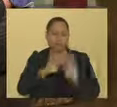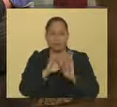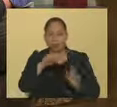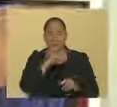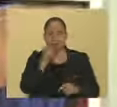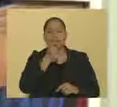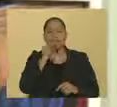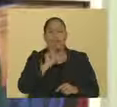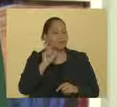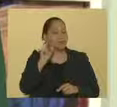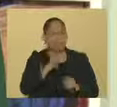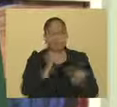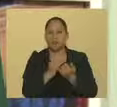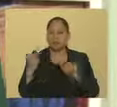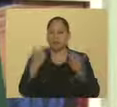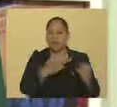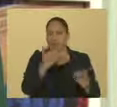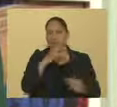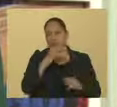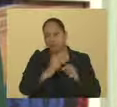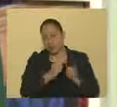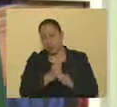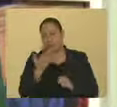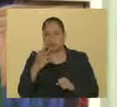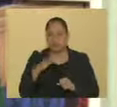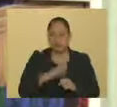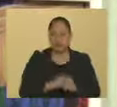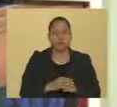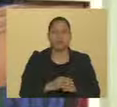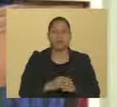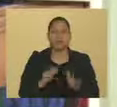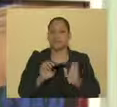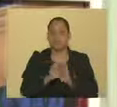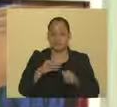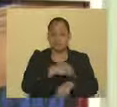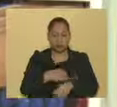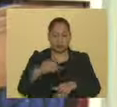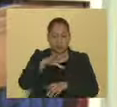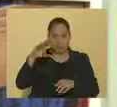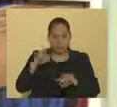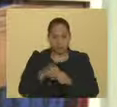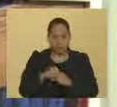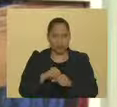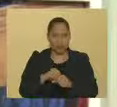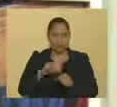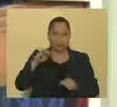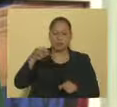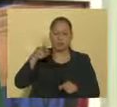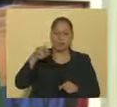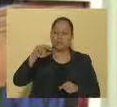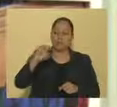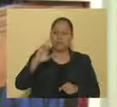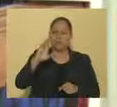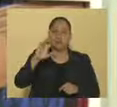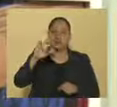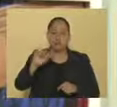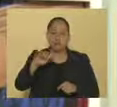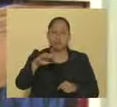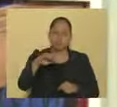10 años. Si toda la familia empezó, por ejemplo, la menarca alrededor de los